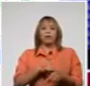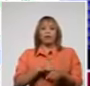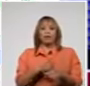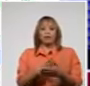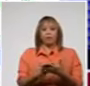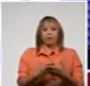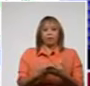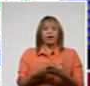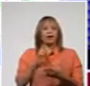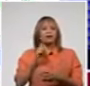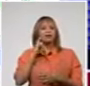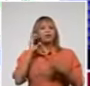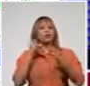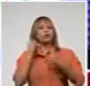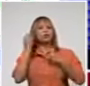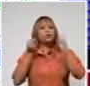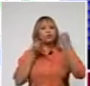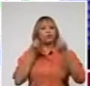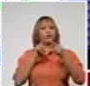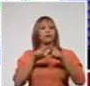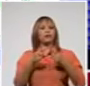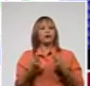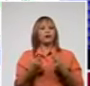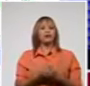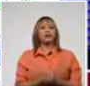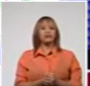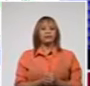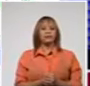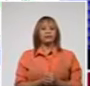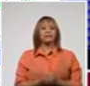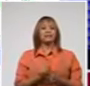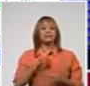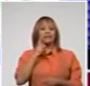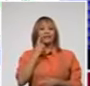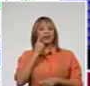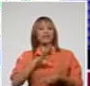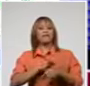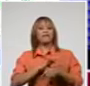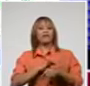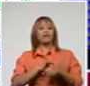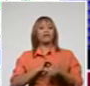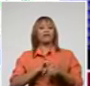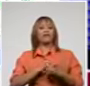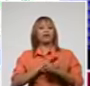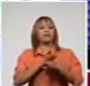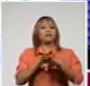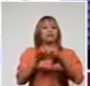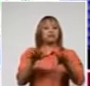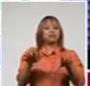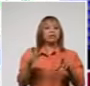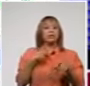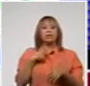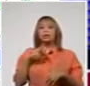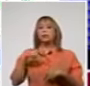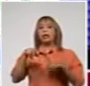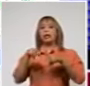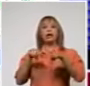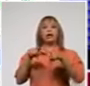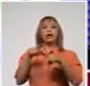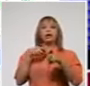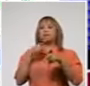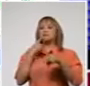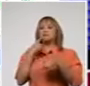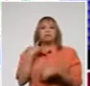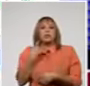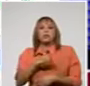siempre preocupa, pues evidencia cómo la enfermedad pues puede transcurrir sin que las personas pues